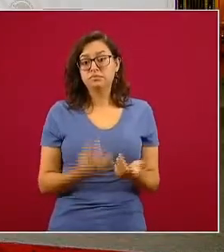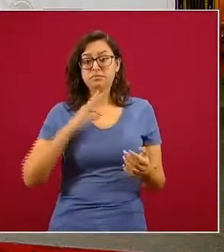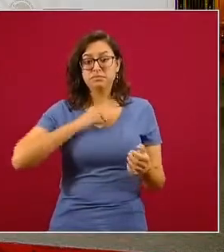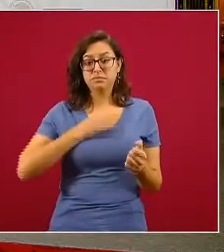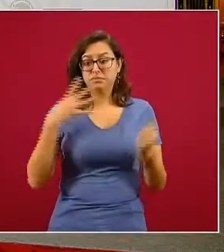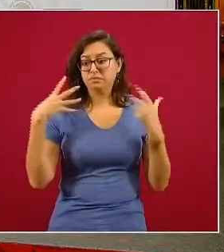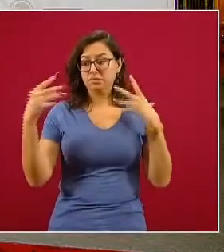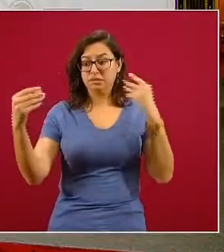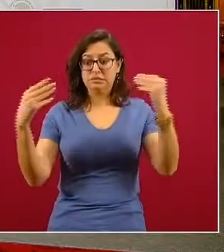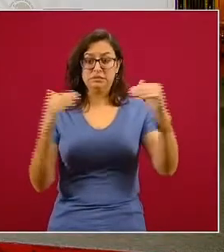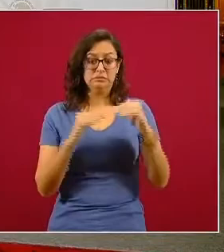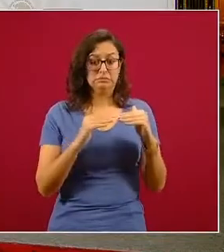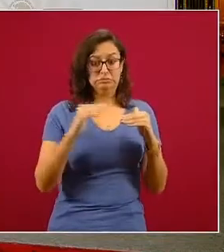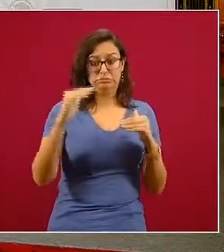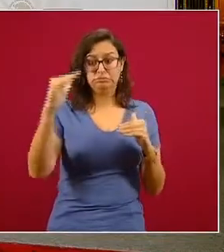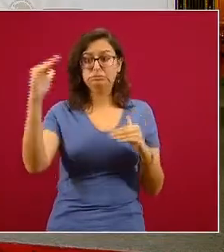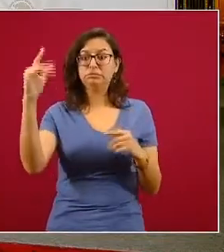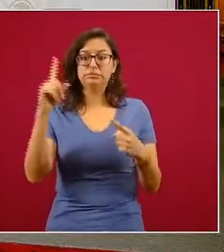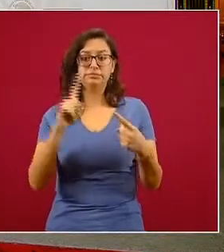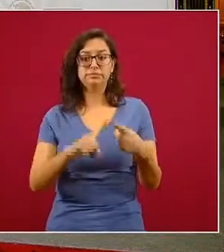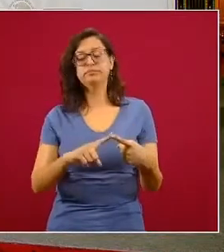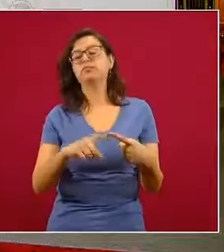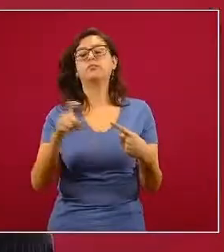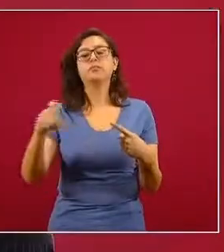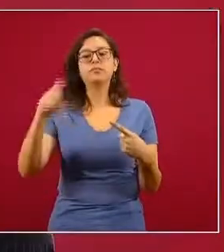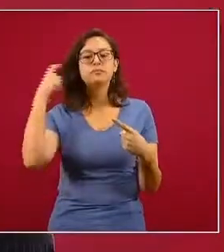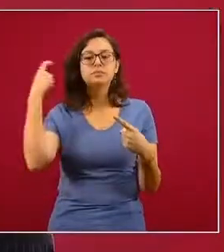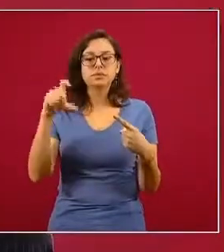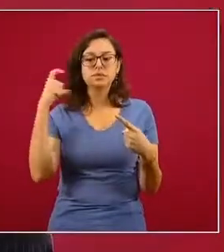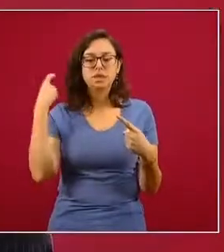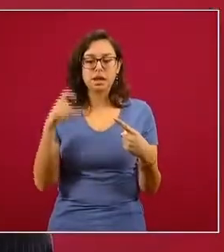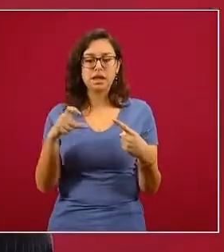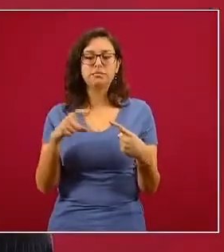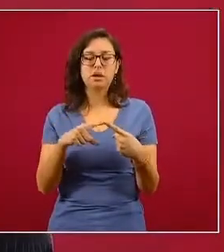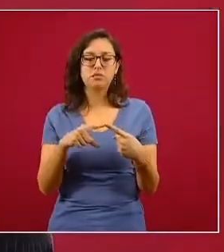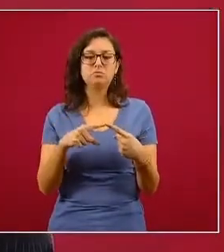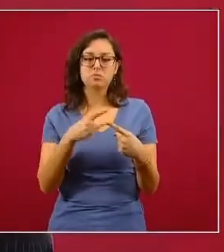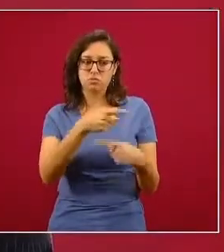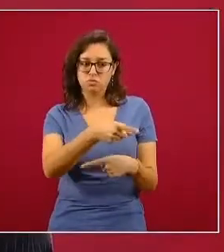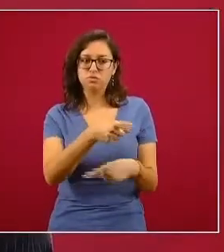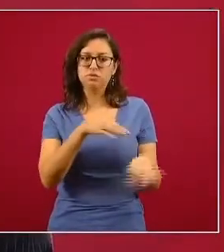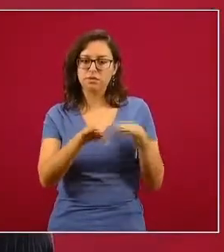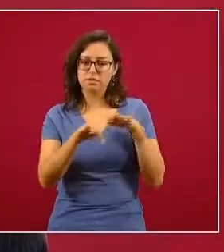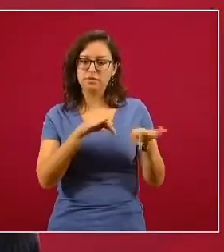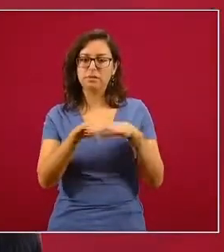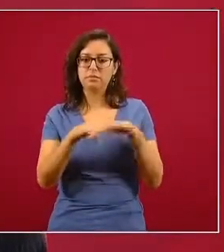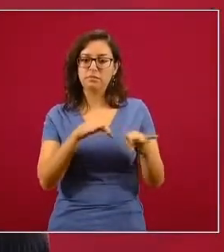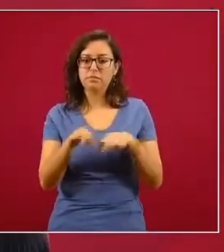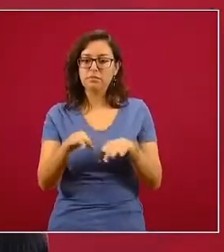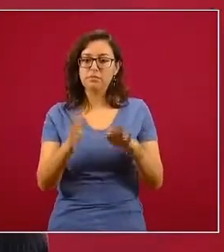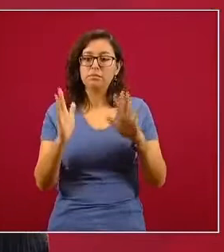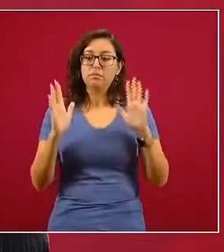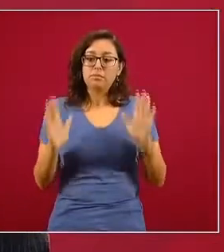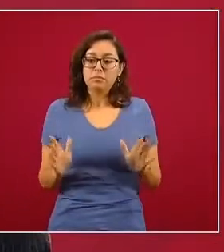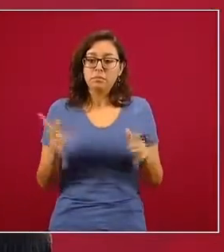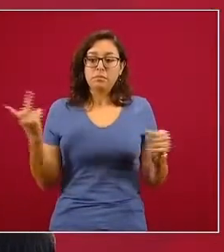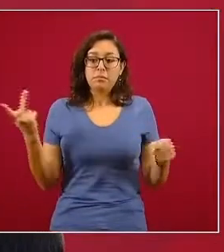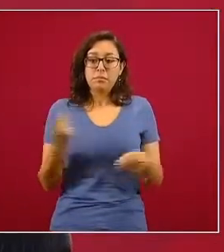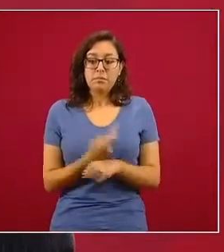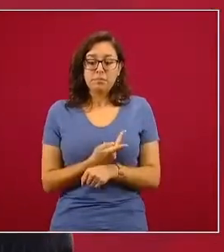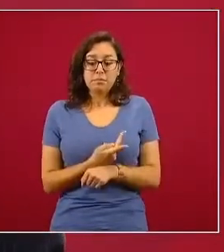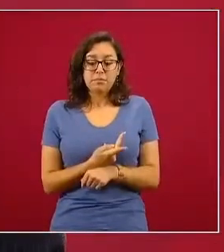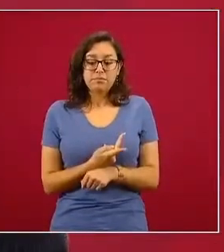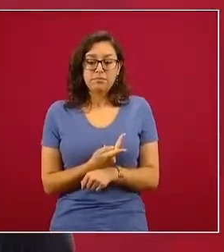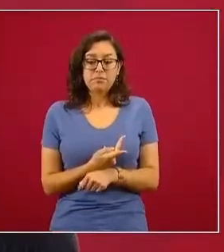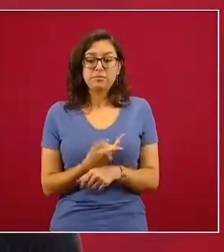básicamente 4, Querétaro, desde donde usted trabaja, es una de ellas. Quiero aclarar que en ningún momento las curvas